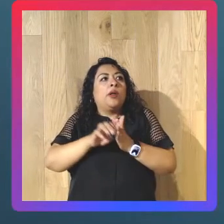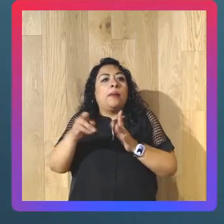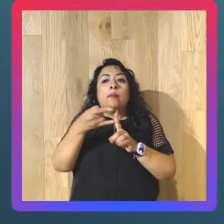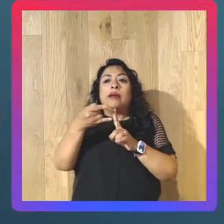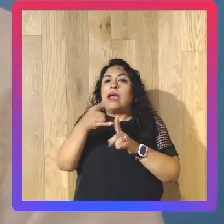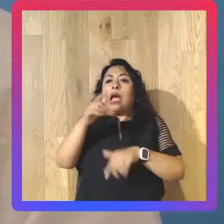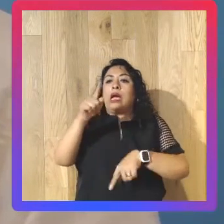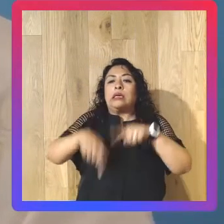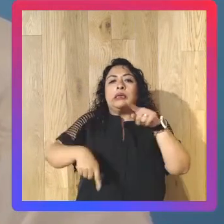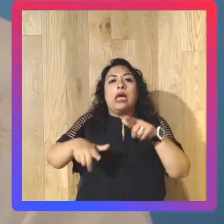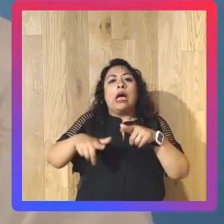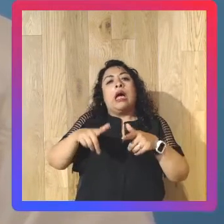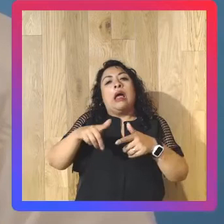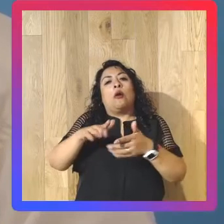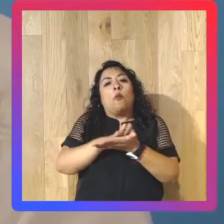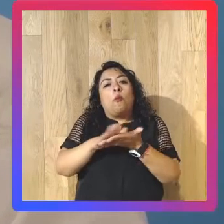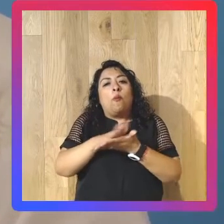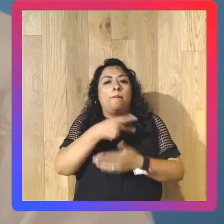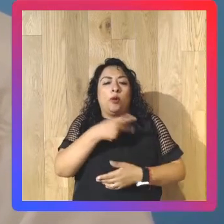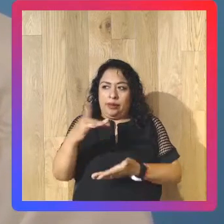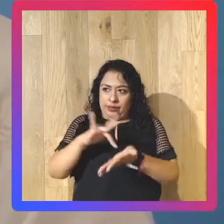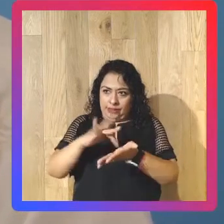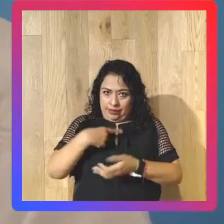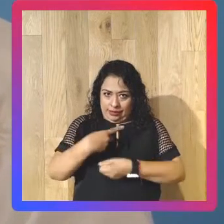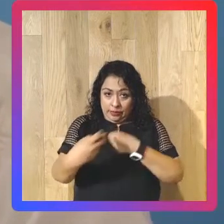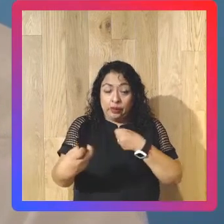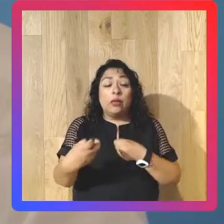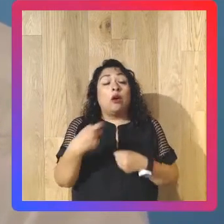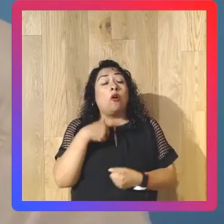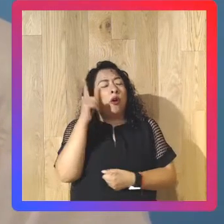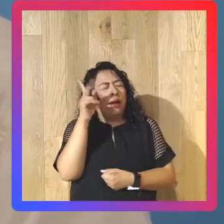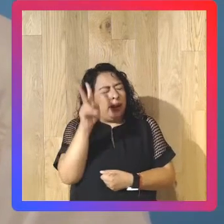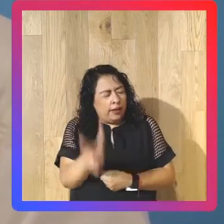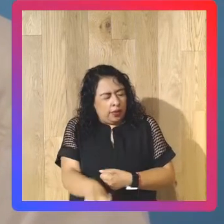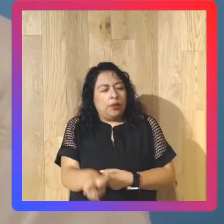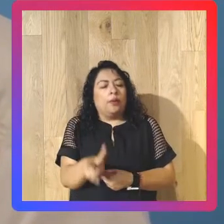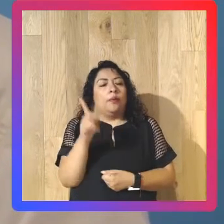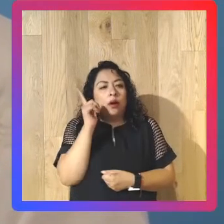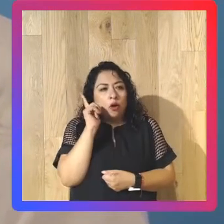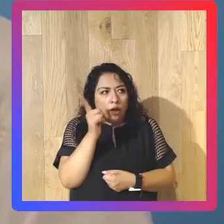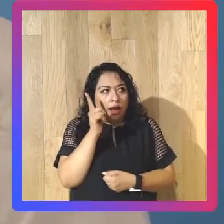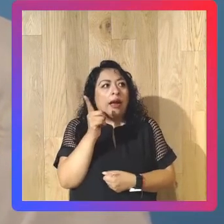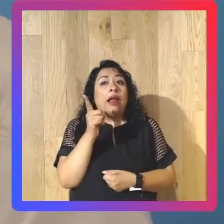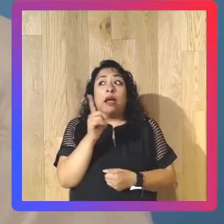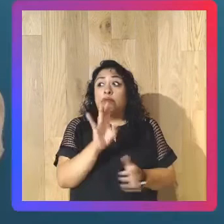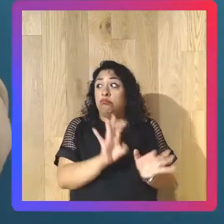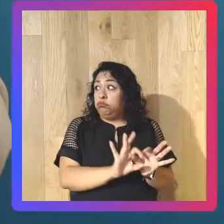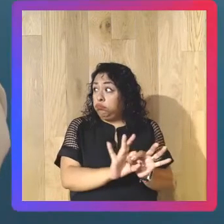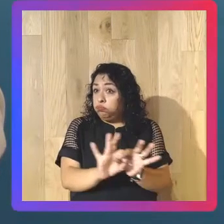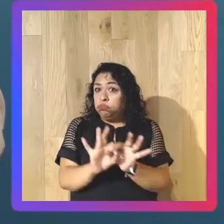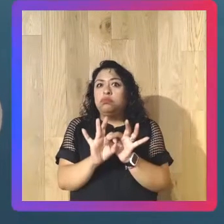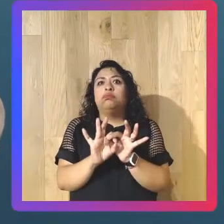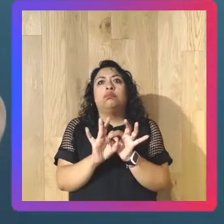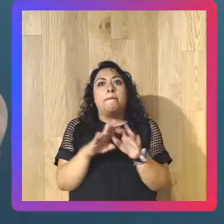de la pobreza. Muchas gracias por la invitación. Espero sinceramente que nuestras alianzas